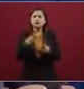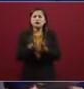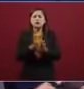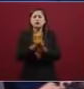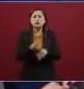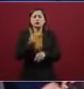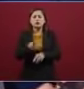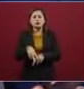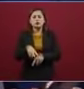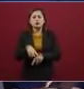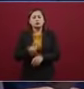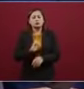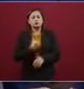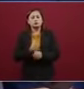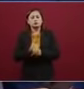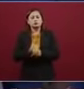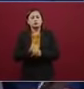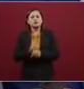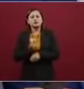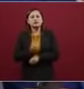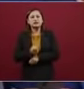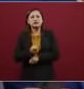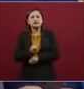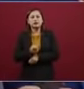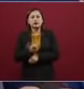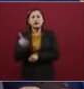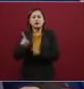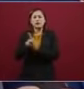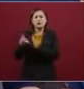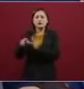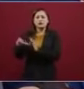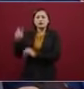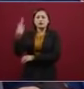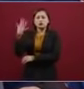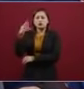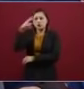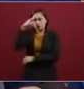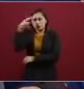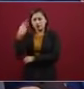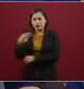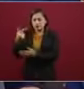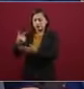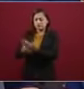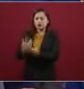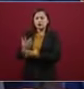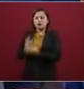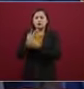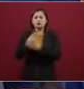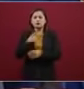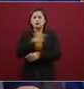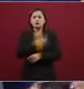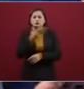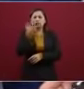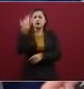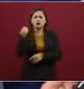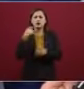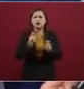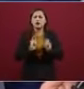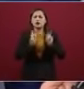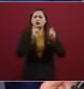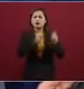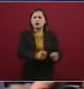que en una columna del Sol de México aparece que usted estaba asignado a combatir al narcotráfico